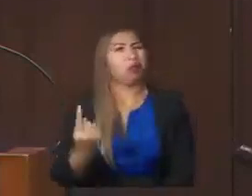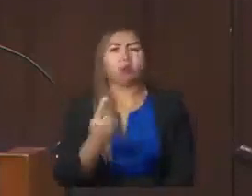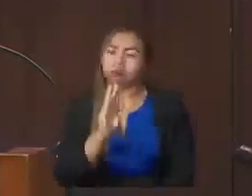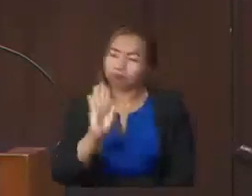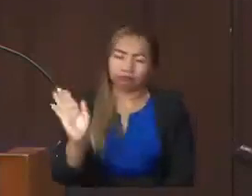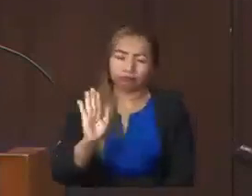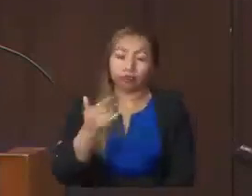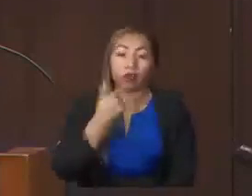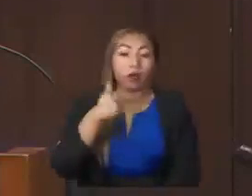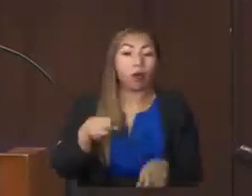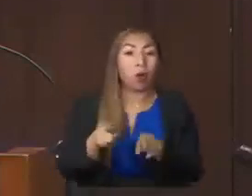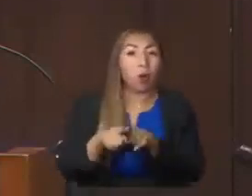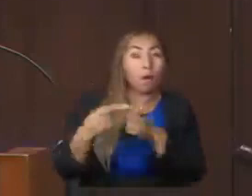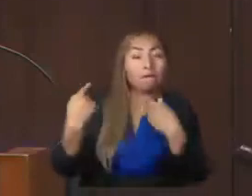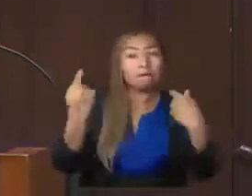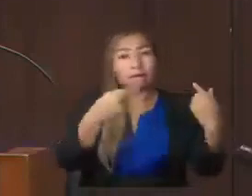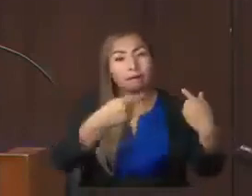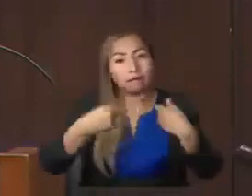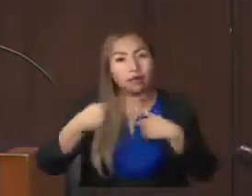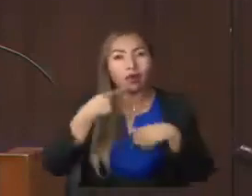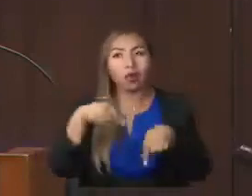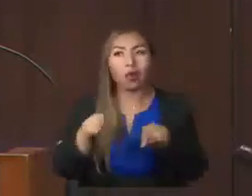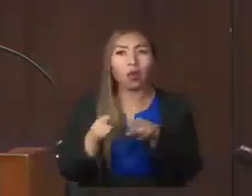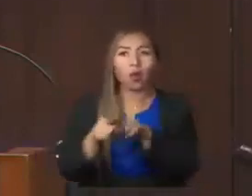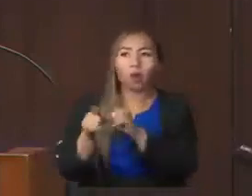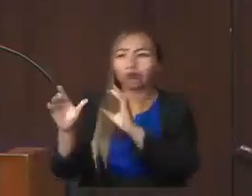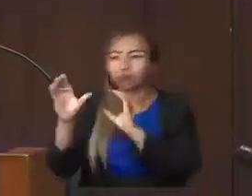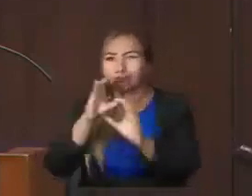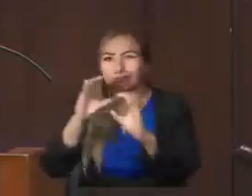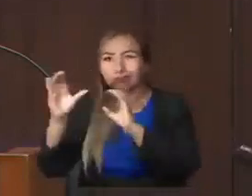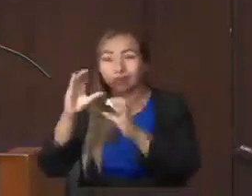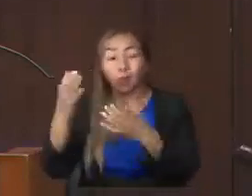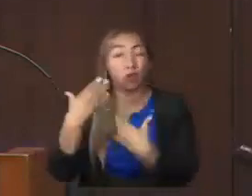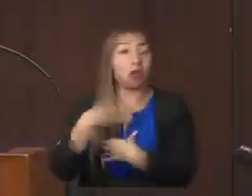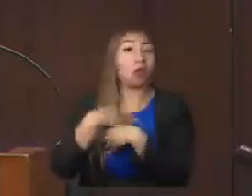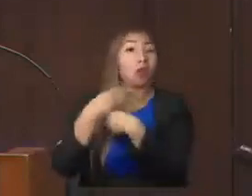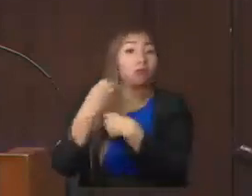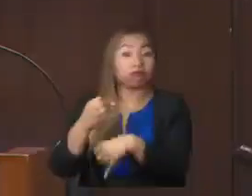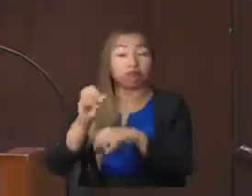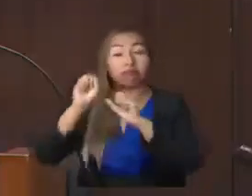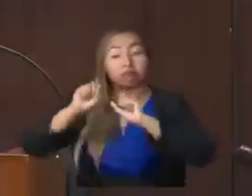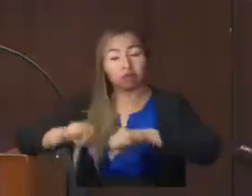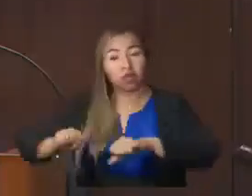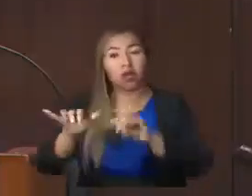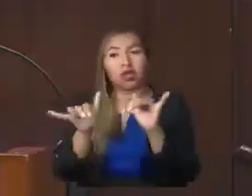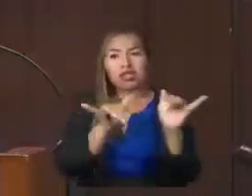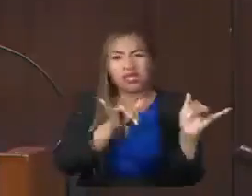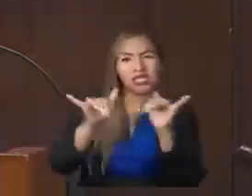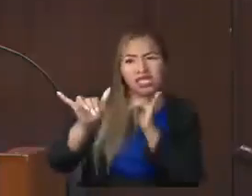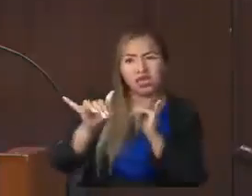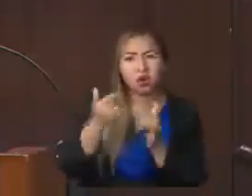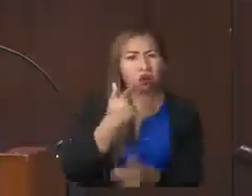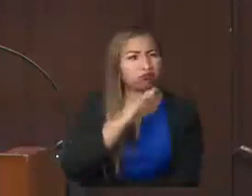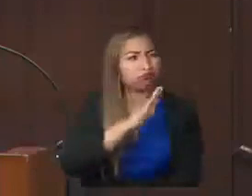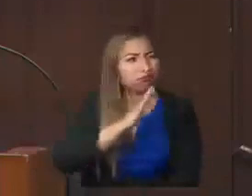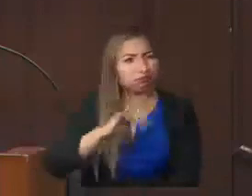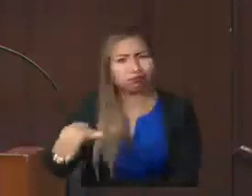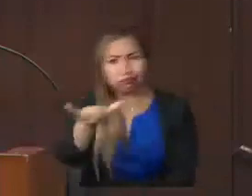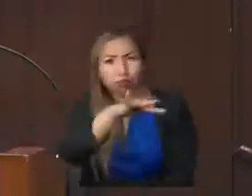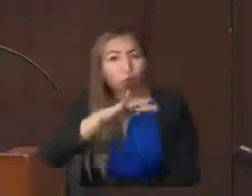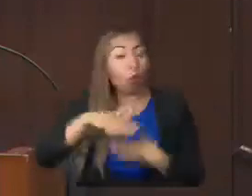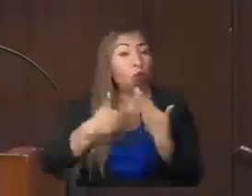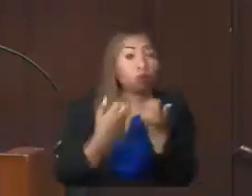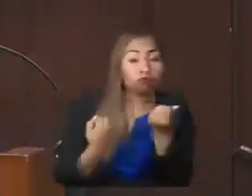Construyamos estrategias que sumen, que comuniquen confianza y demuestren que hablamos el mismo lenguaje.